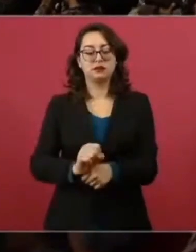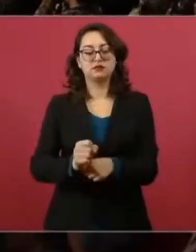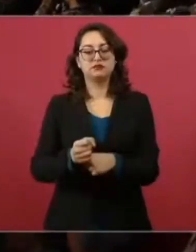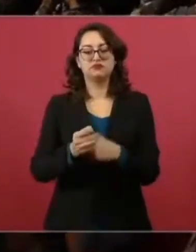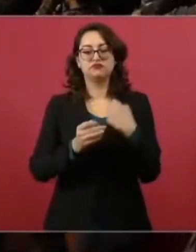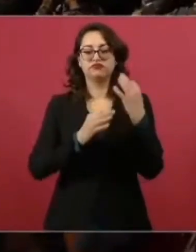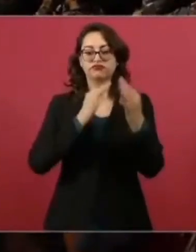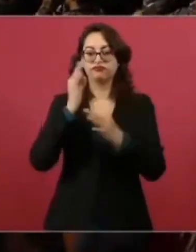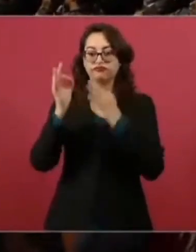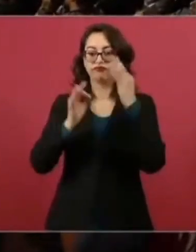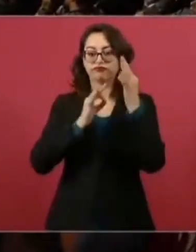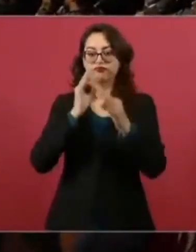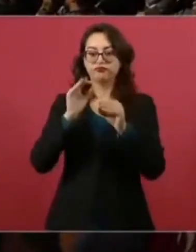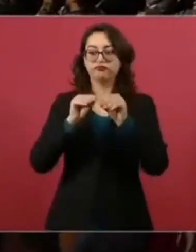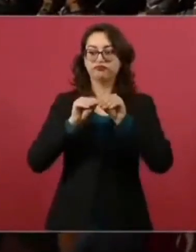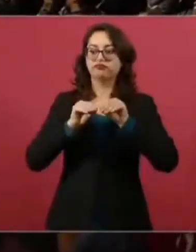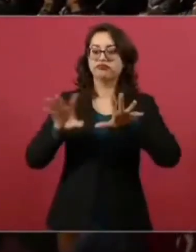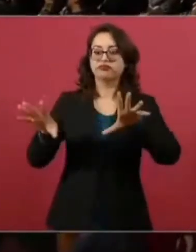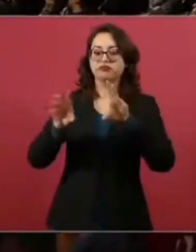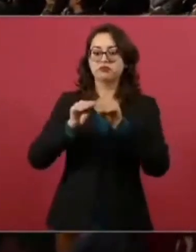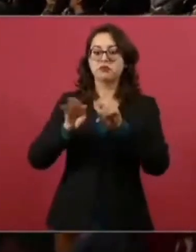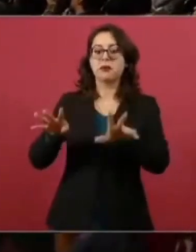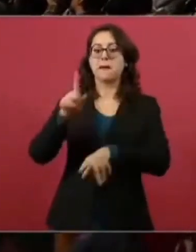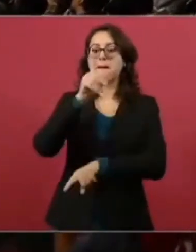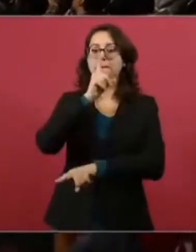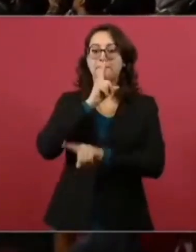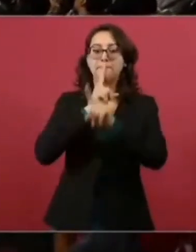Siempre tenemos que